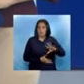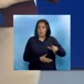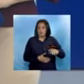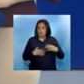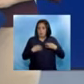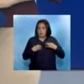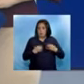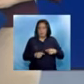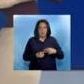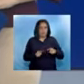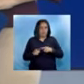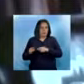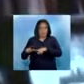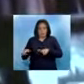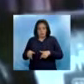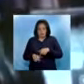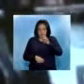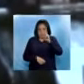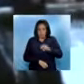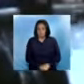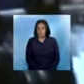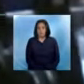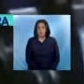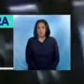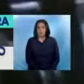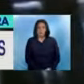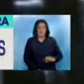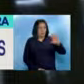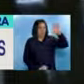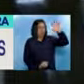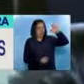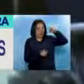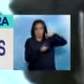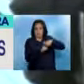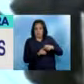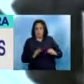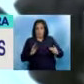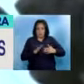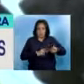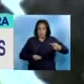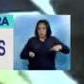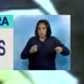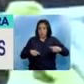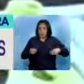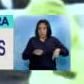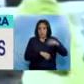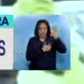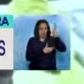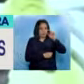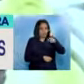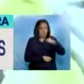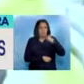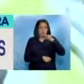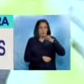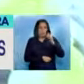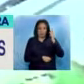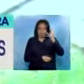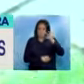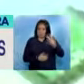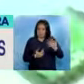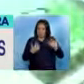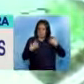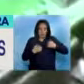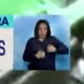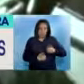operaba en todo el país. Las cámaras de seguridad de un centro comercial en Piura captan a esta agraciada mujer de falda y